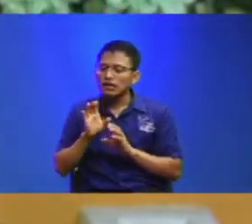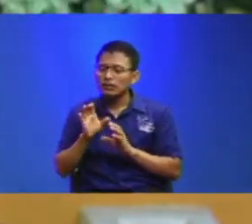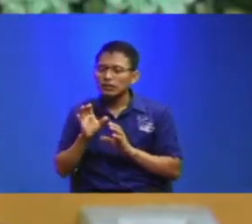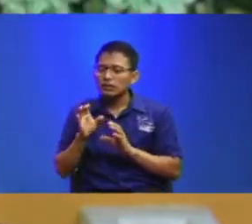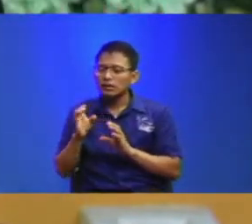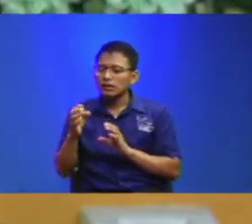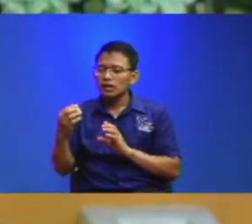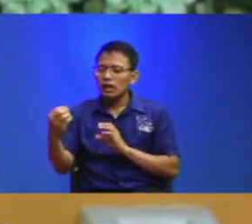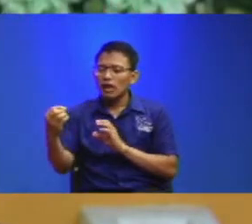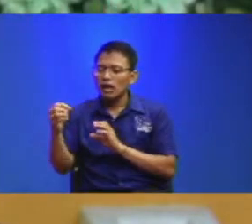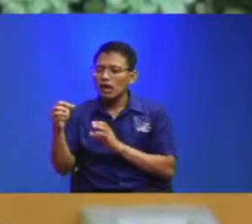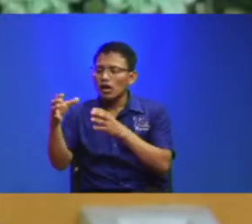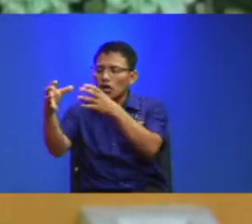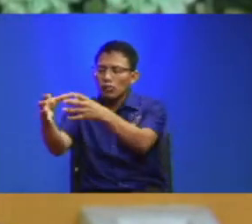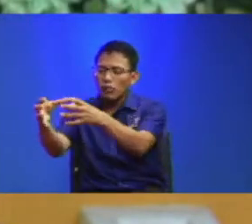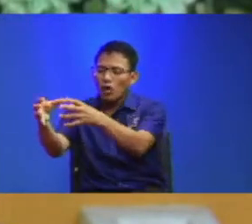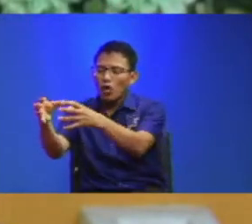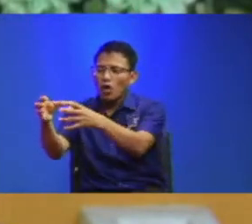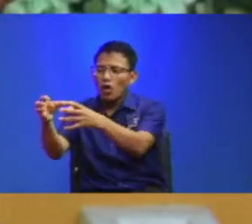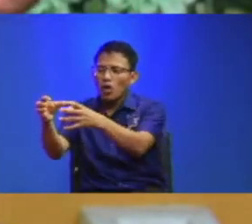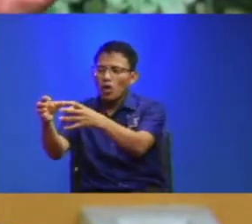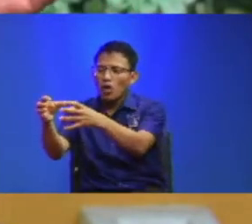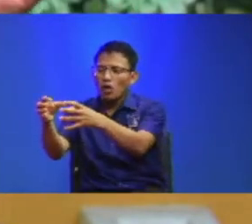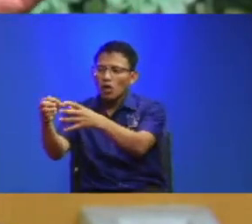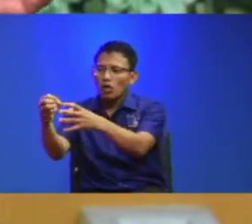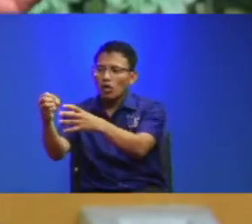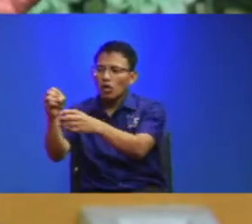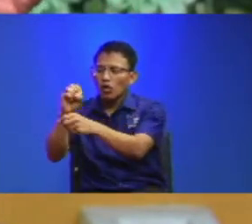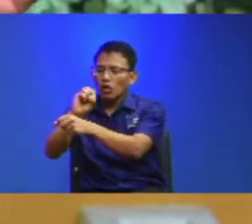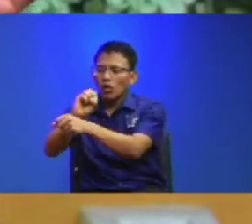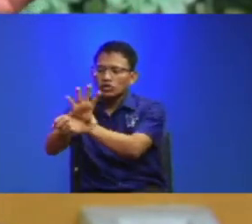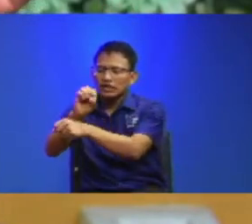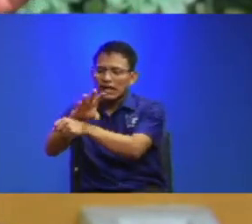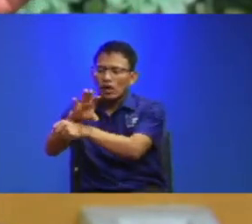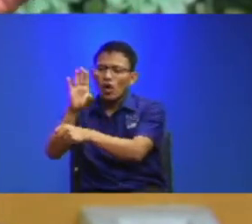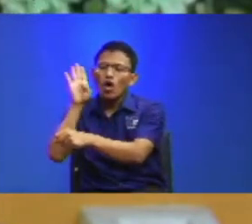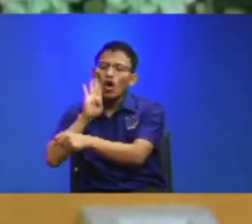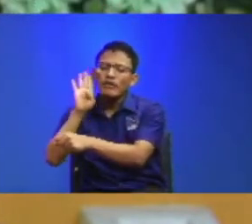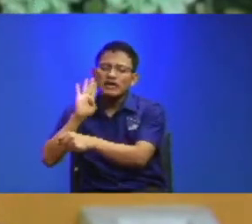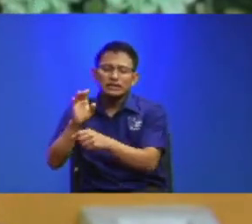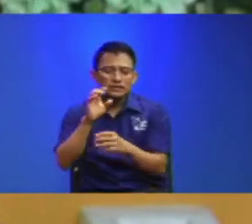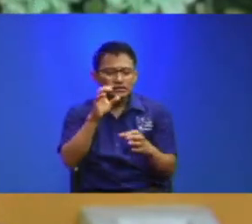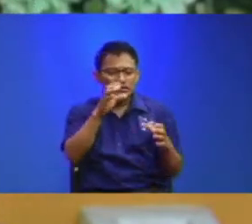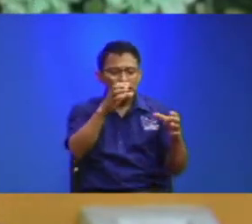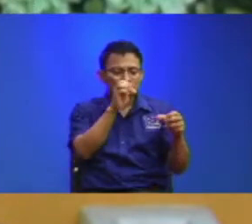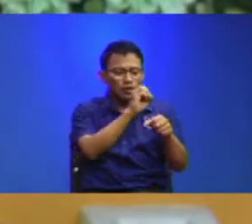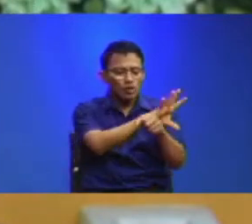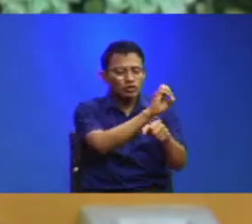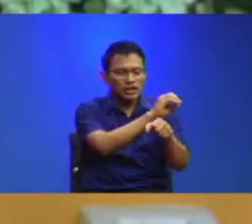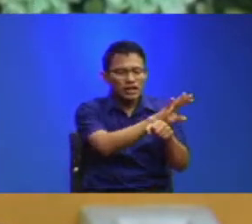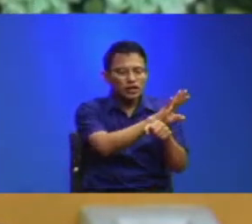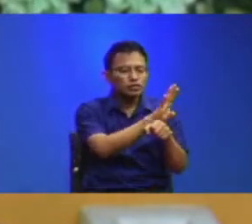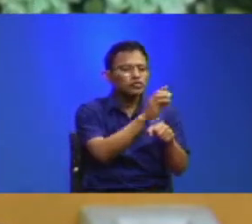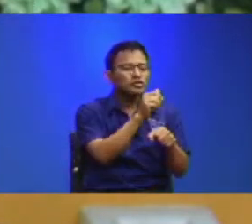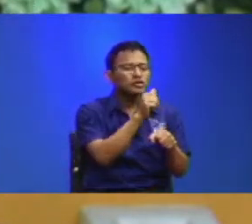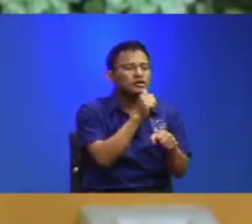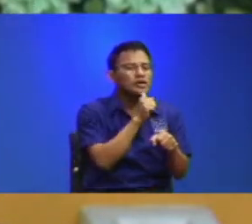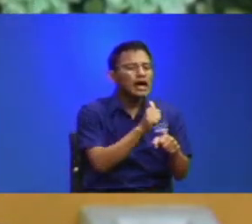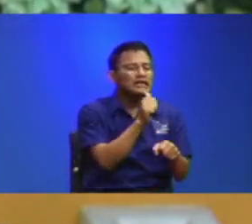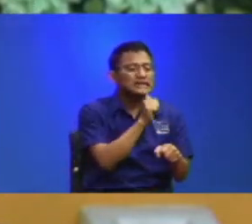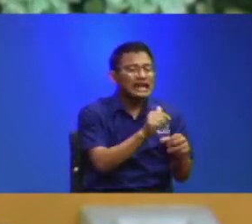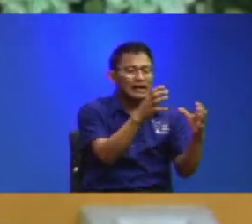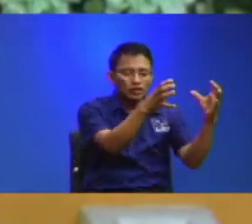había pedido que le bajara a los impuestos porque ya no podían. Los consejeros que venían de su papá